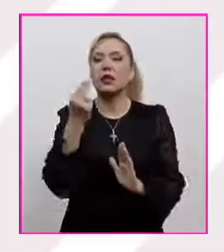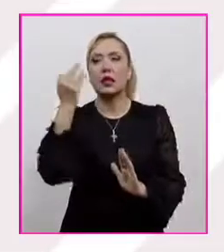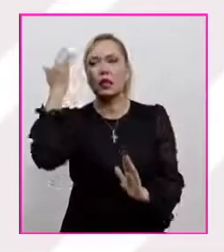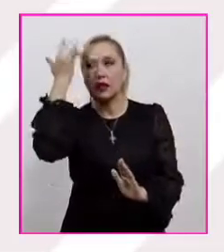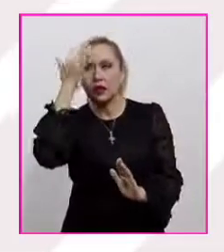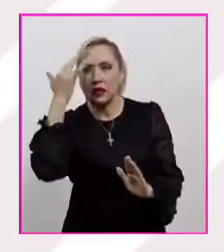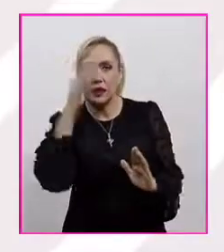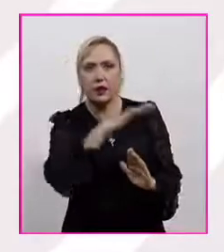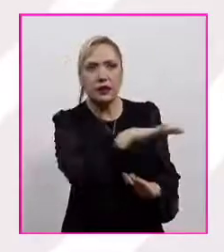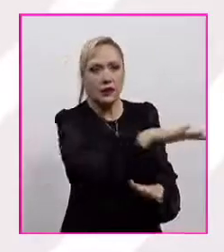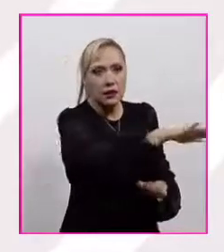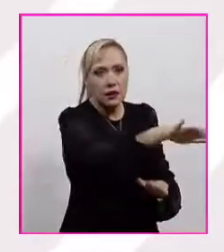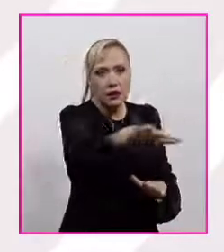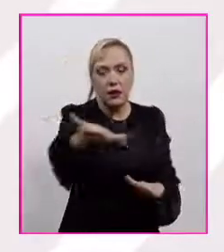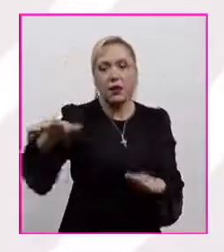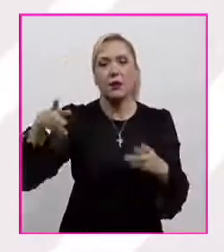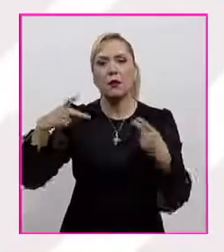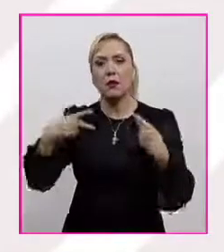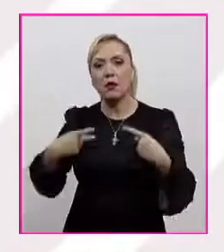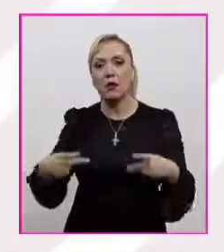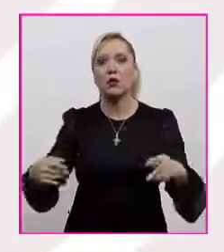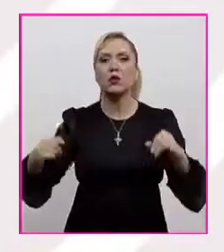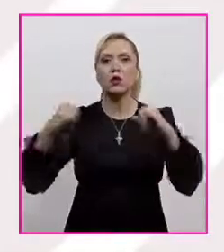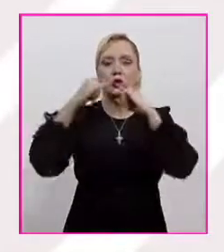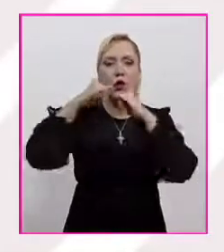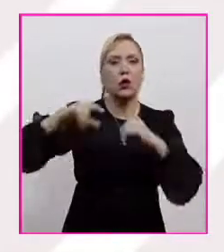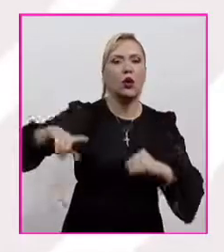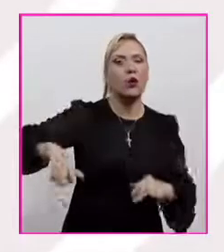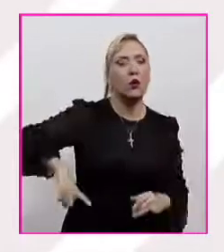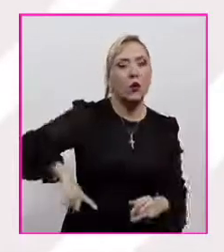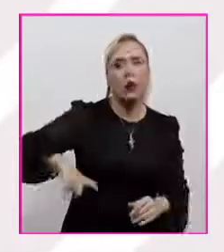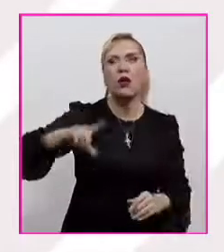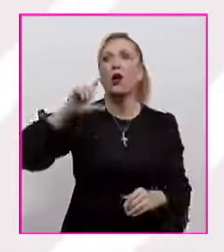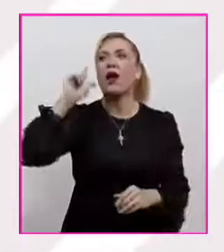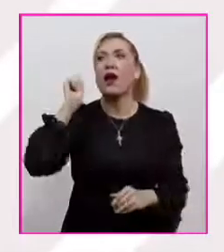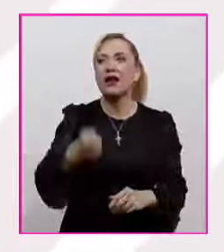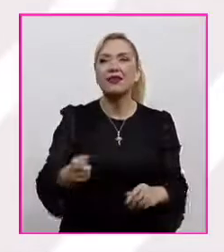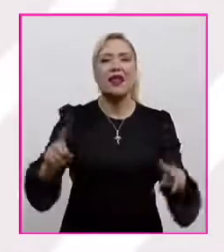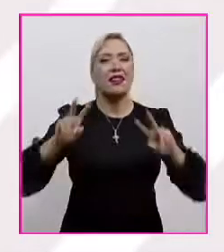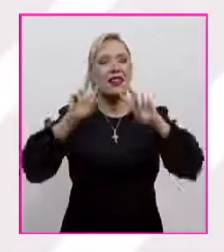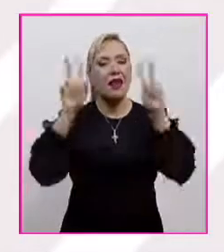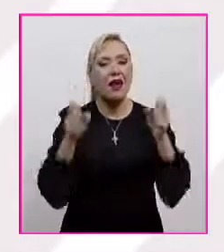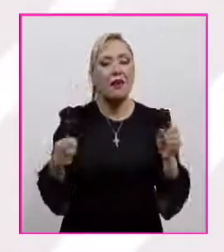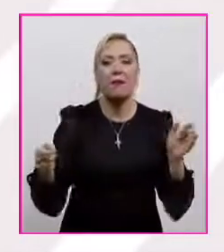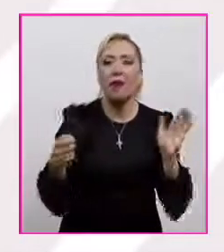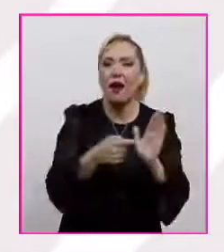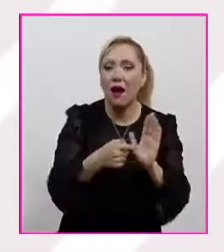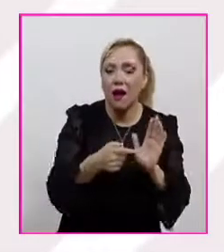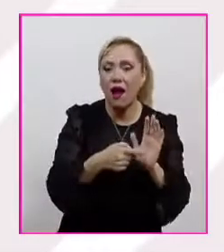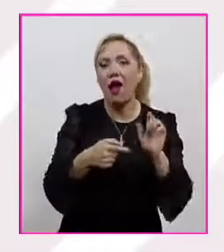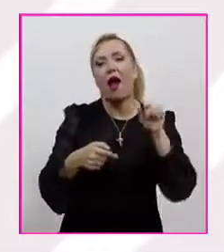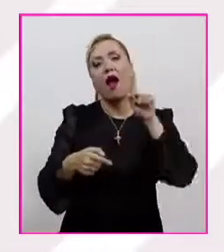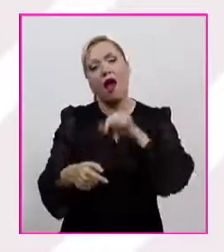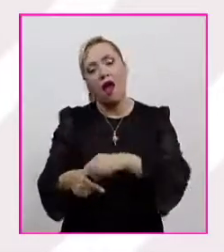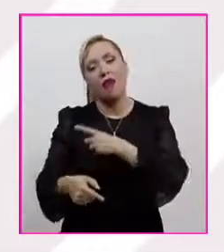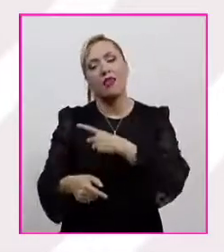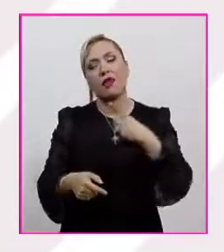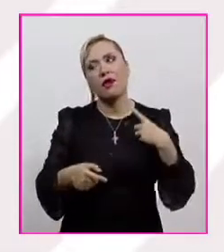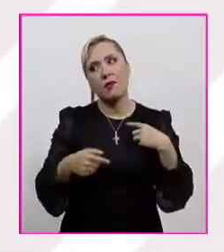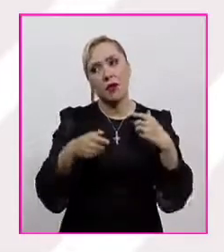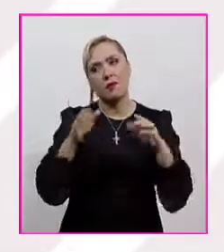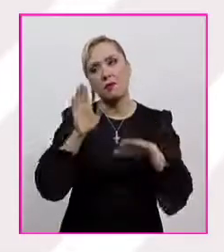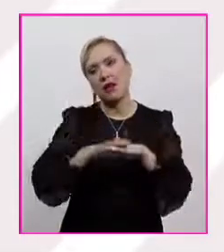sensibilizar a las personas, a las instituciones, a los gobiernos respecto del tema, tendríamos ahí que poner como un foco